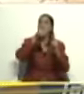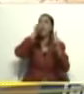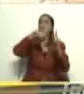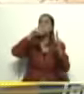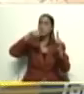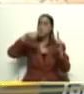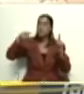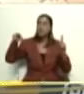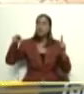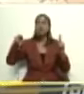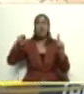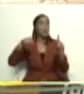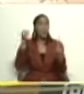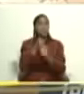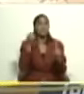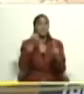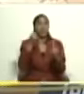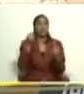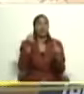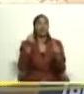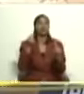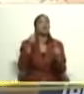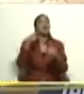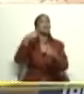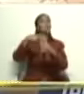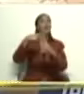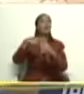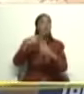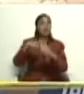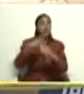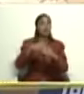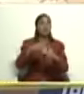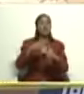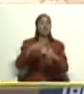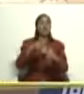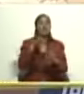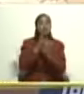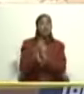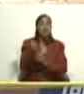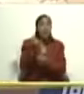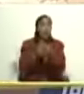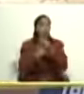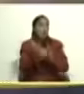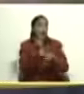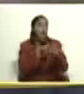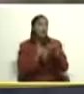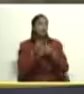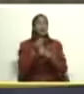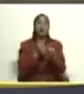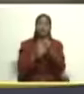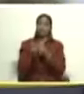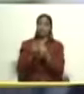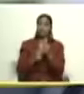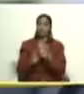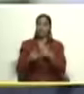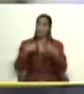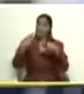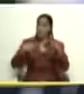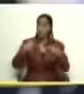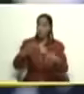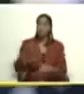muy impactante y positivo de la actividad comercial y económica productiva.